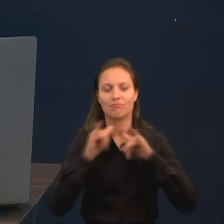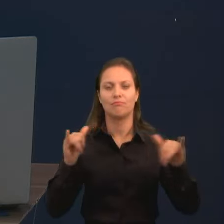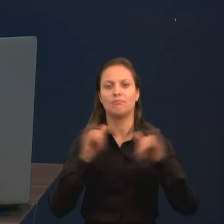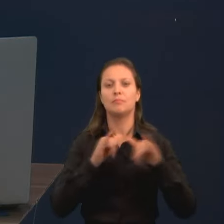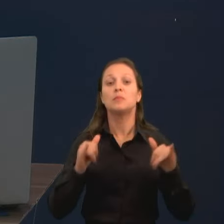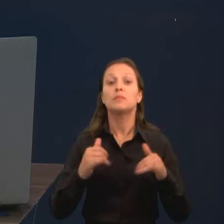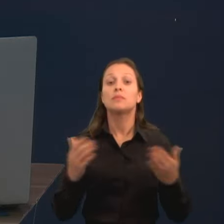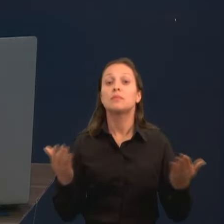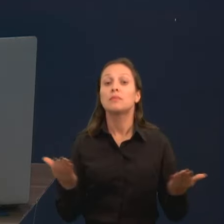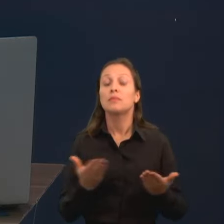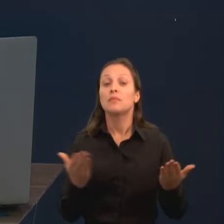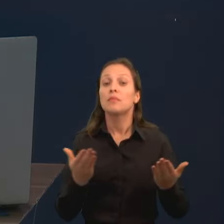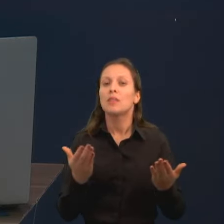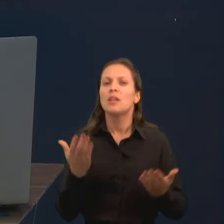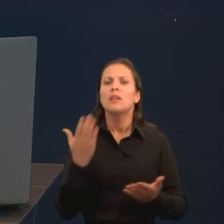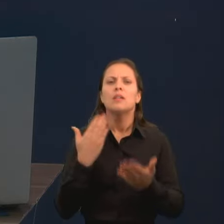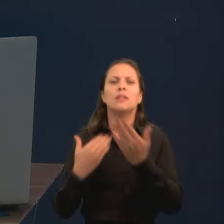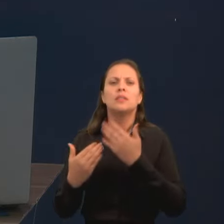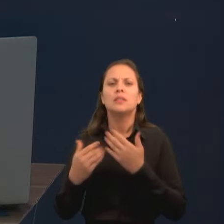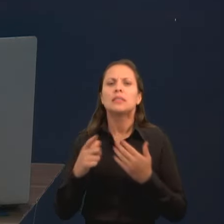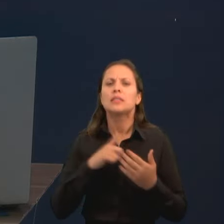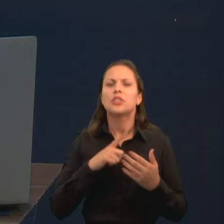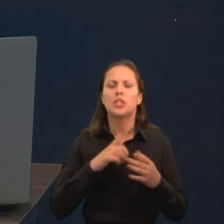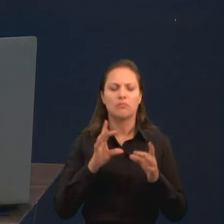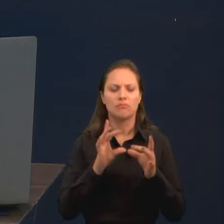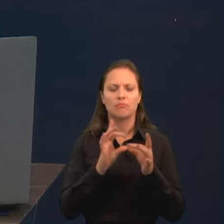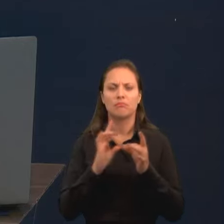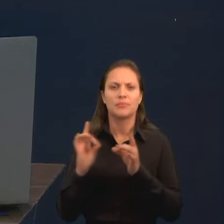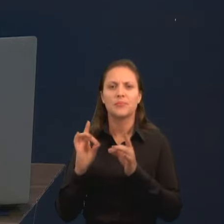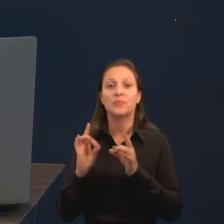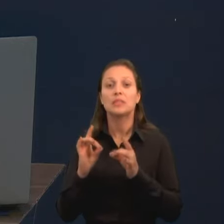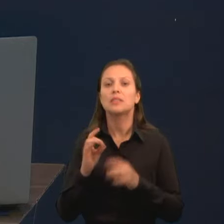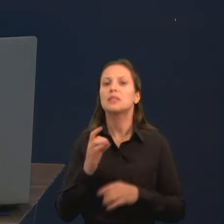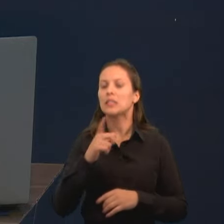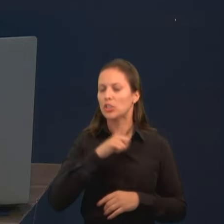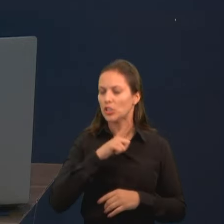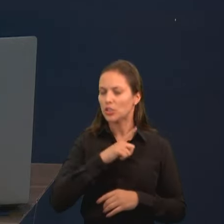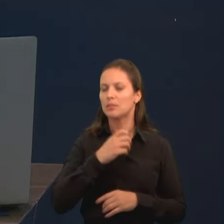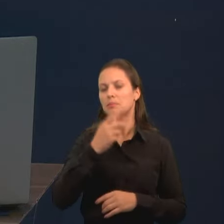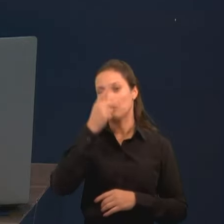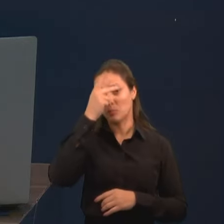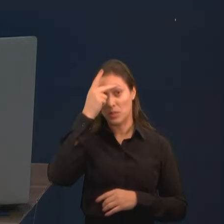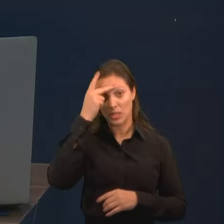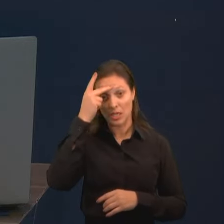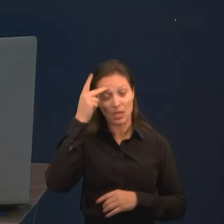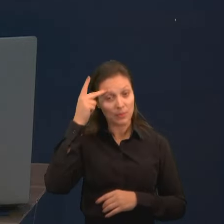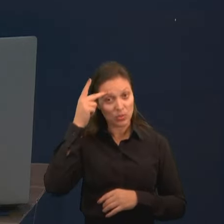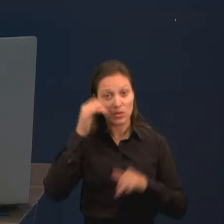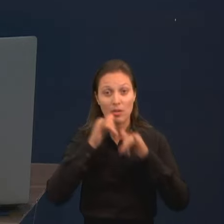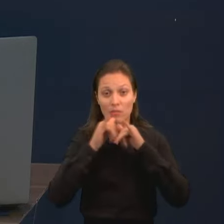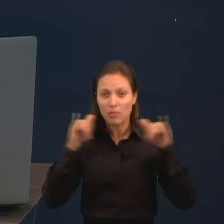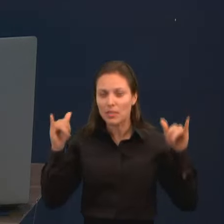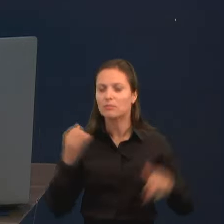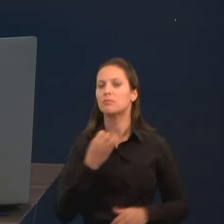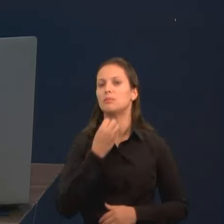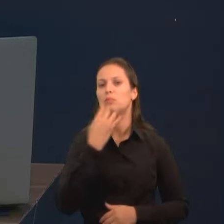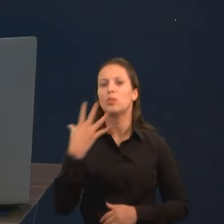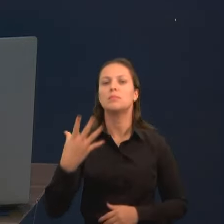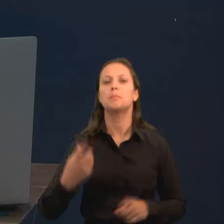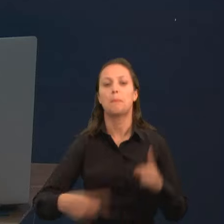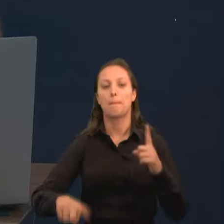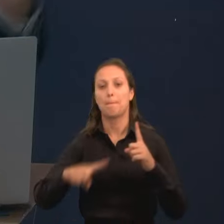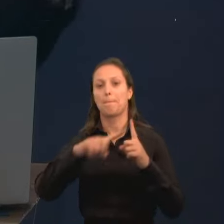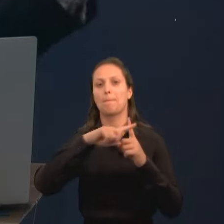conspiración no llegaran a las personas. En este momento histórico teníamos una separación de la información útil